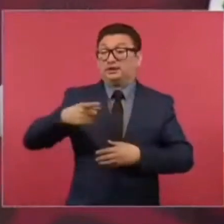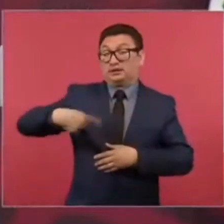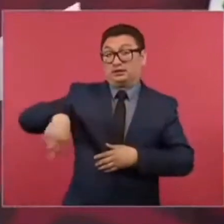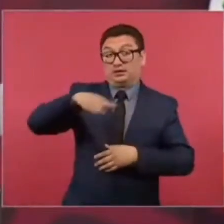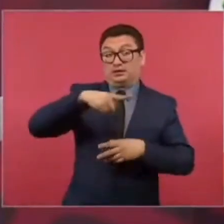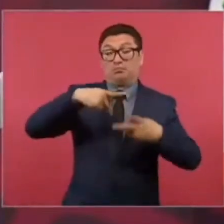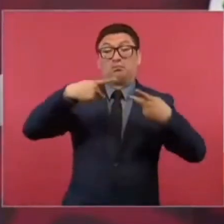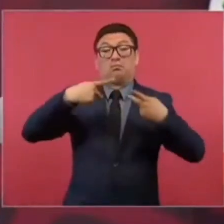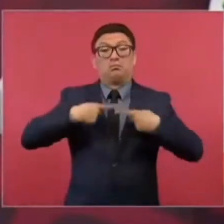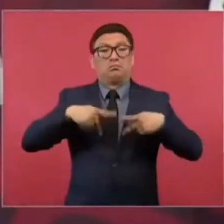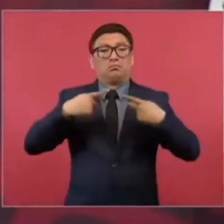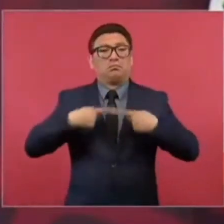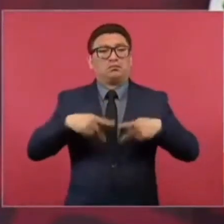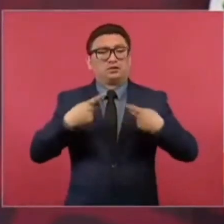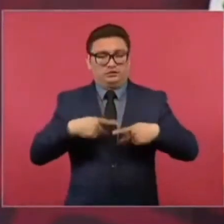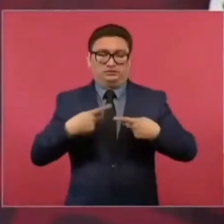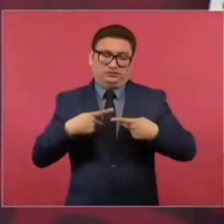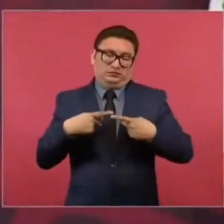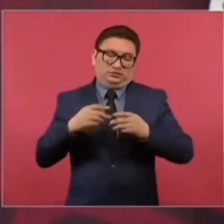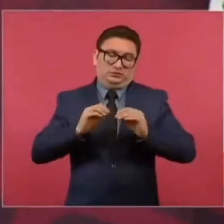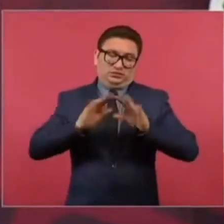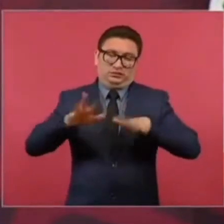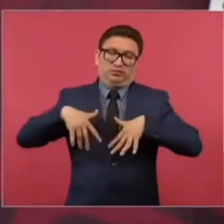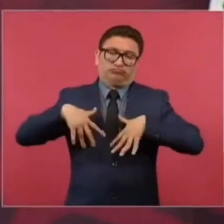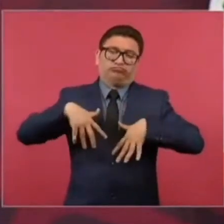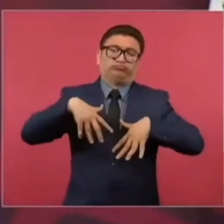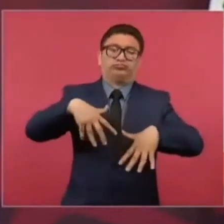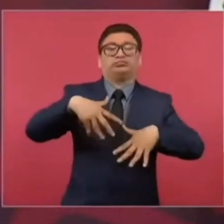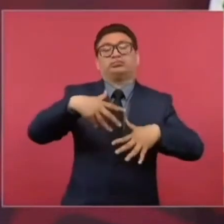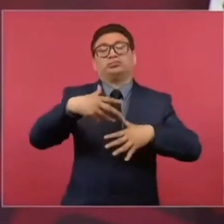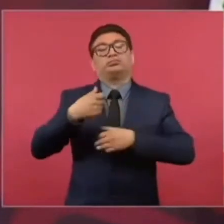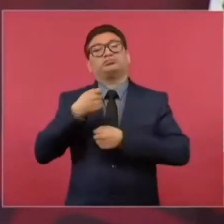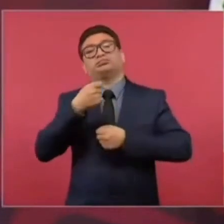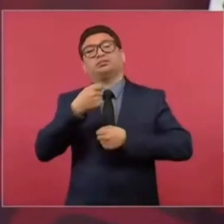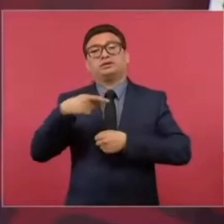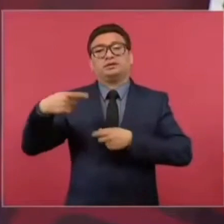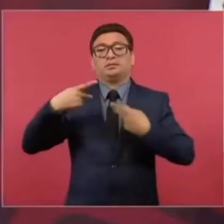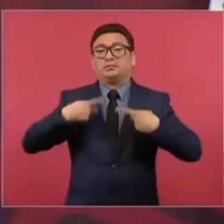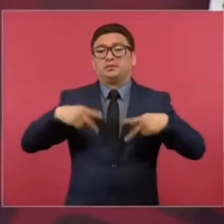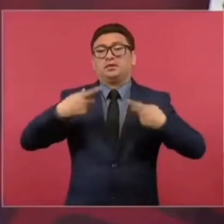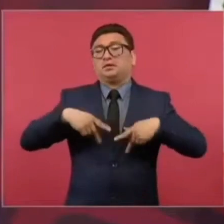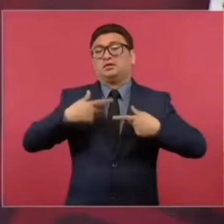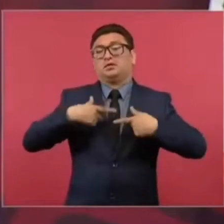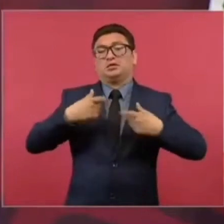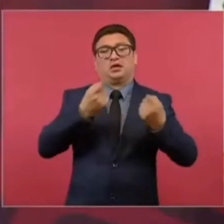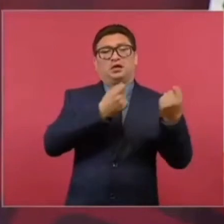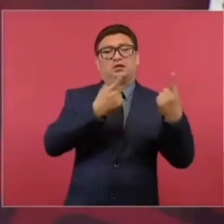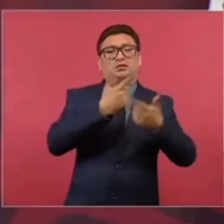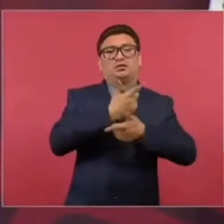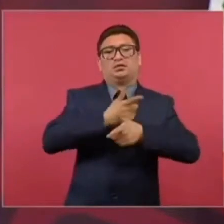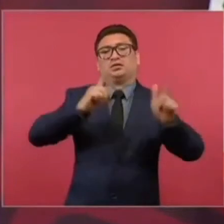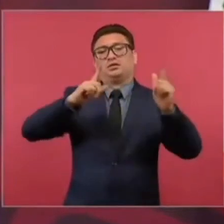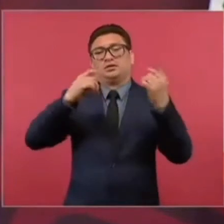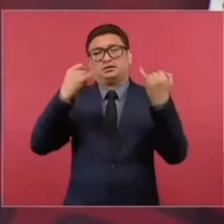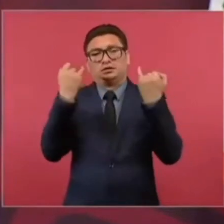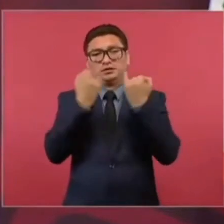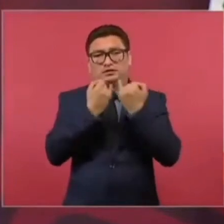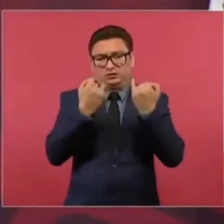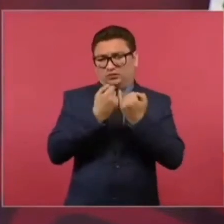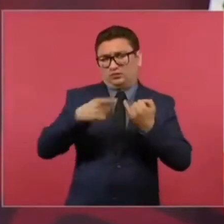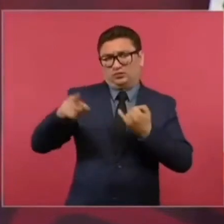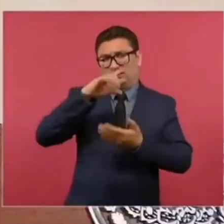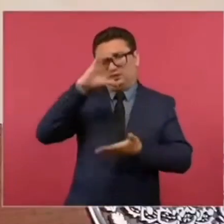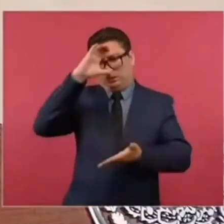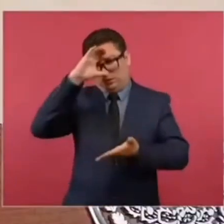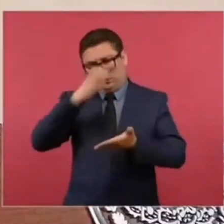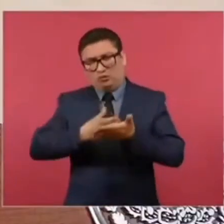gente, porque venían en el Éxodo, pues liberales, pero también evangélicos